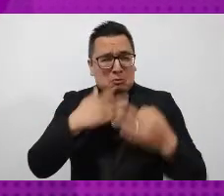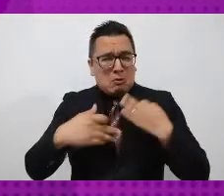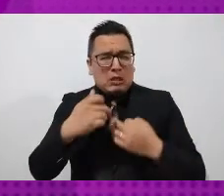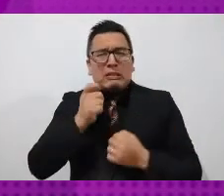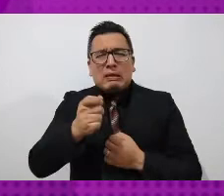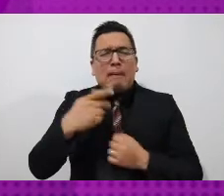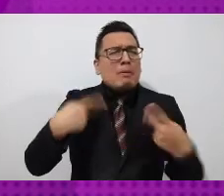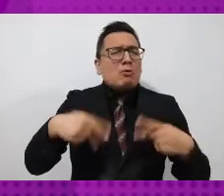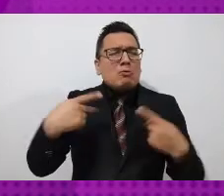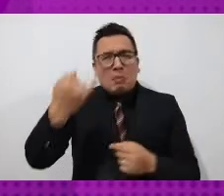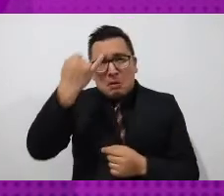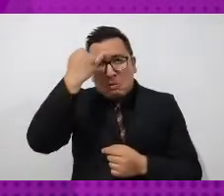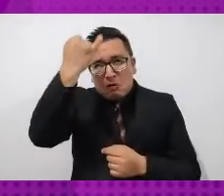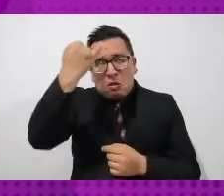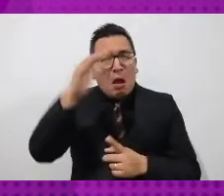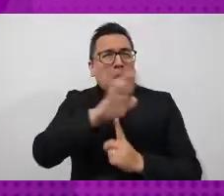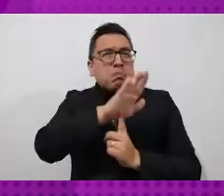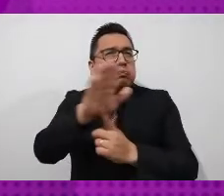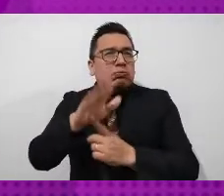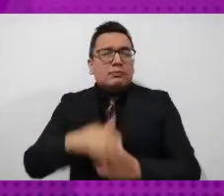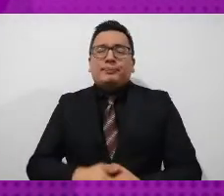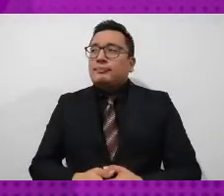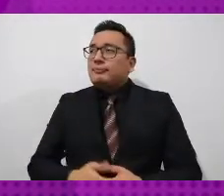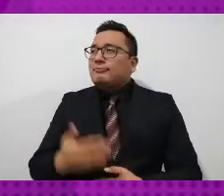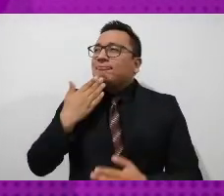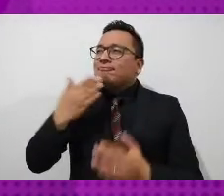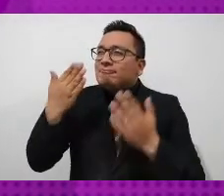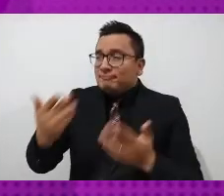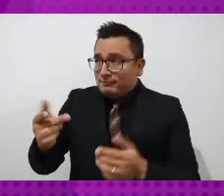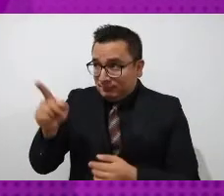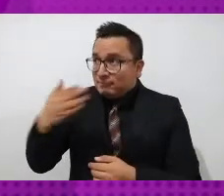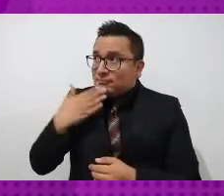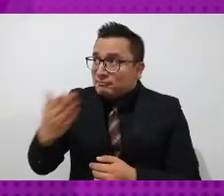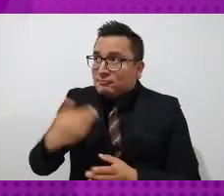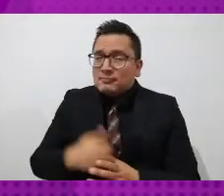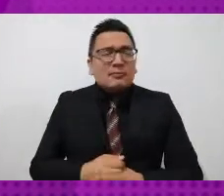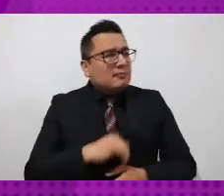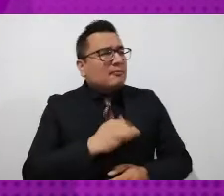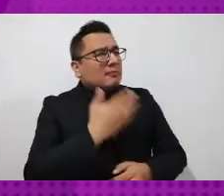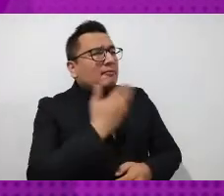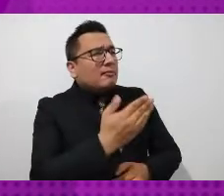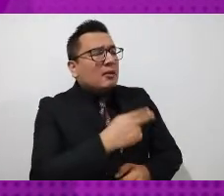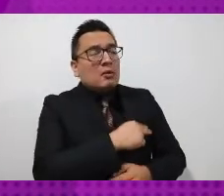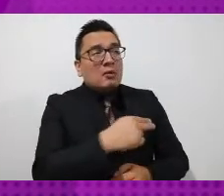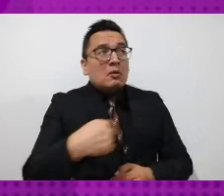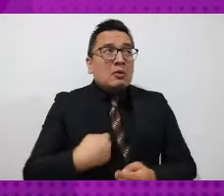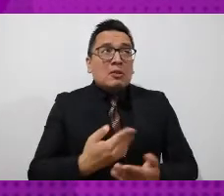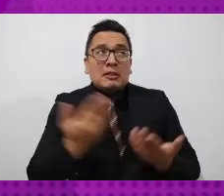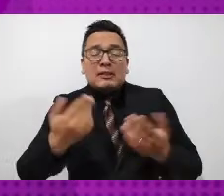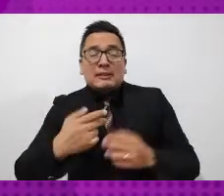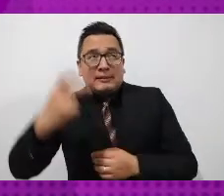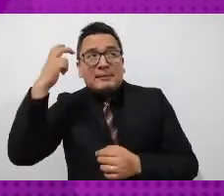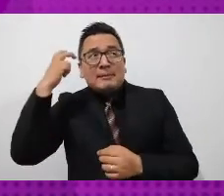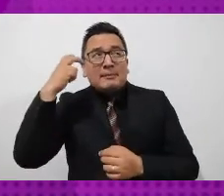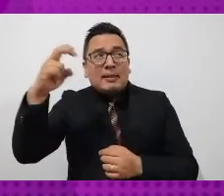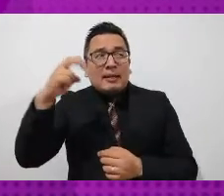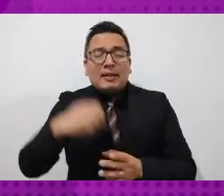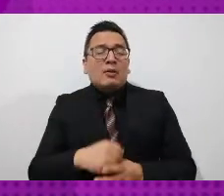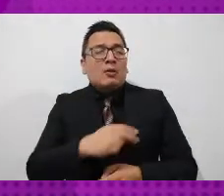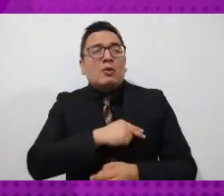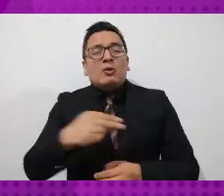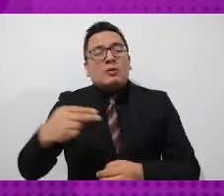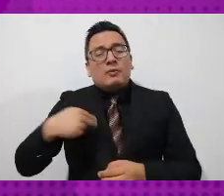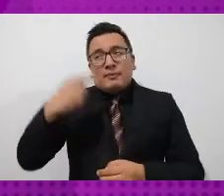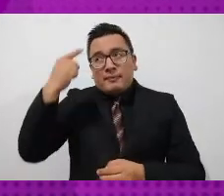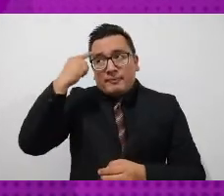Consejero, ¿cómo está? Bienvenido. Bien, muchas gracias. Ahorita aquí fuera de nuestras oficinas, estamos ahorita en un proceso de